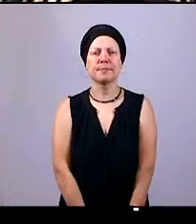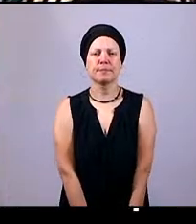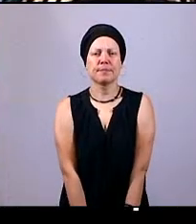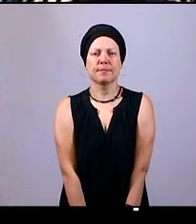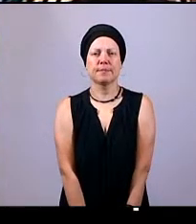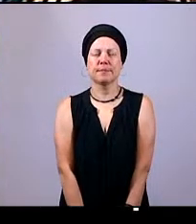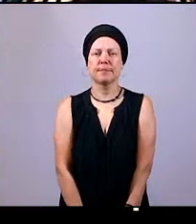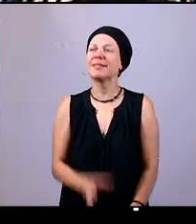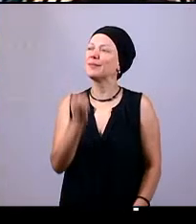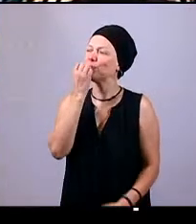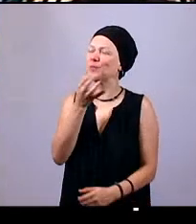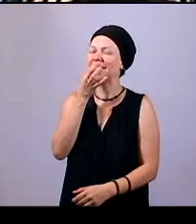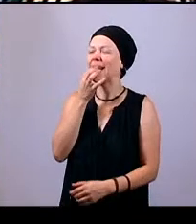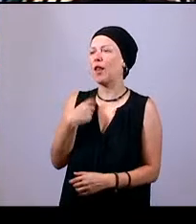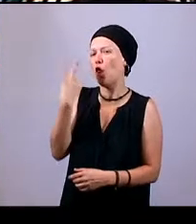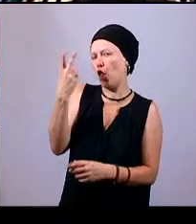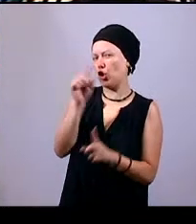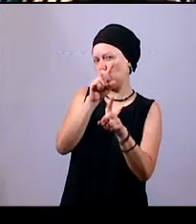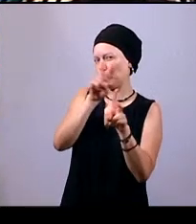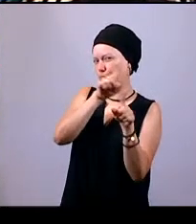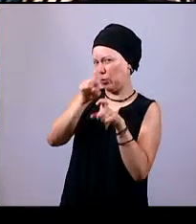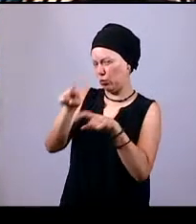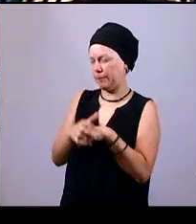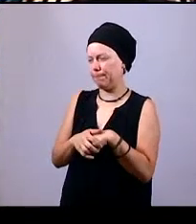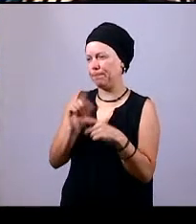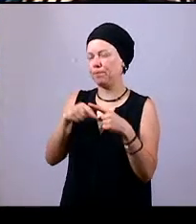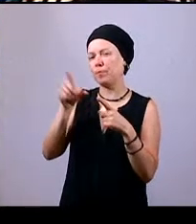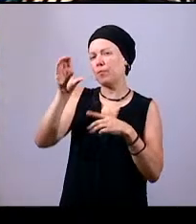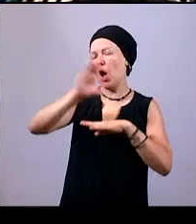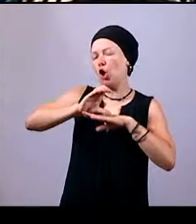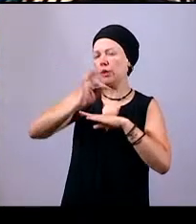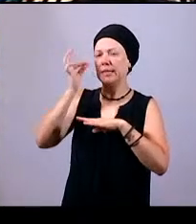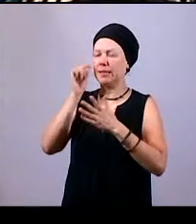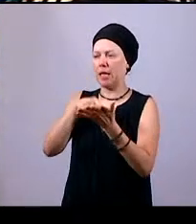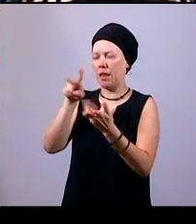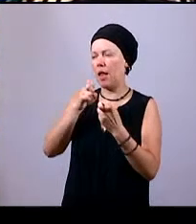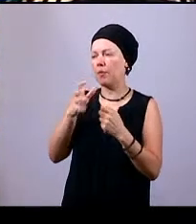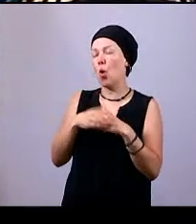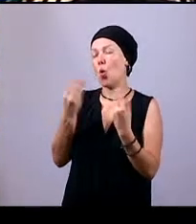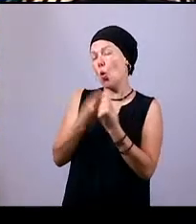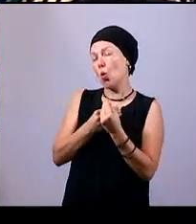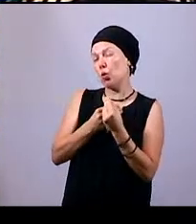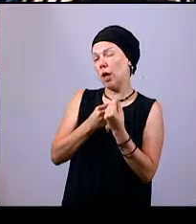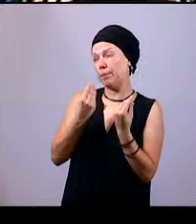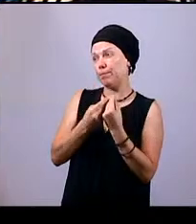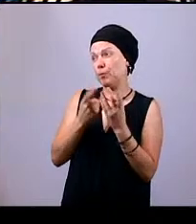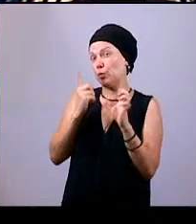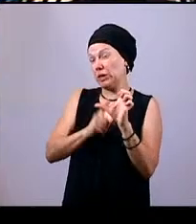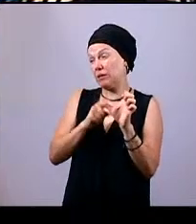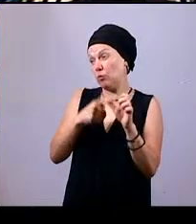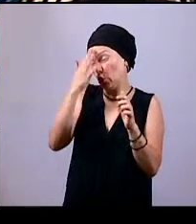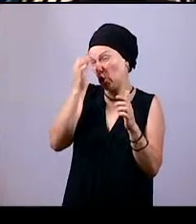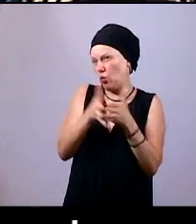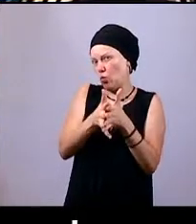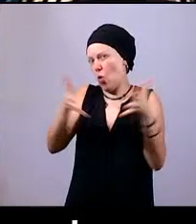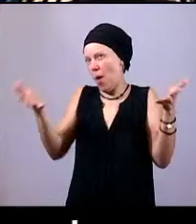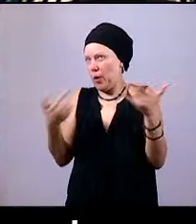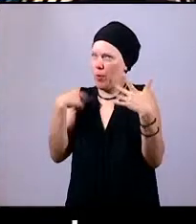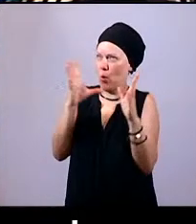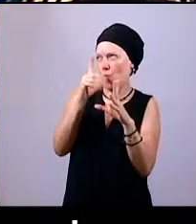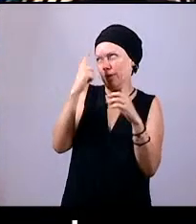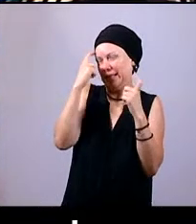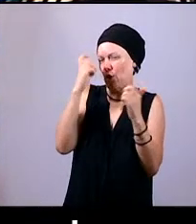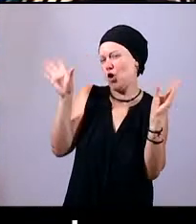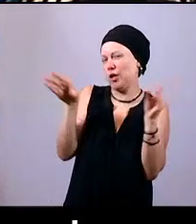Sí, ¿qué tal? Buenas tardes. 2 cuestiones. A la consejera de Hacienda, según la Junta, imagino que es algo amplio, pero bueno, a ver si de manera